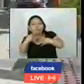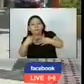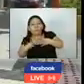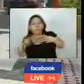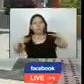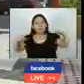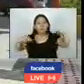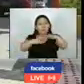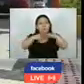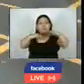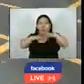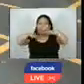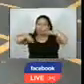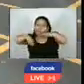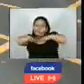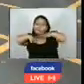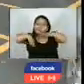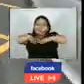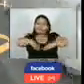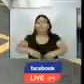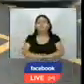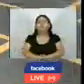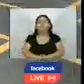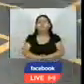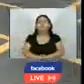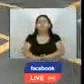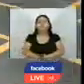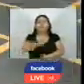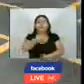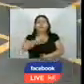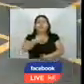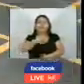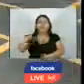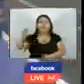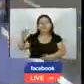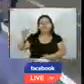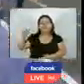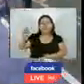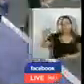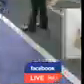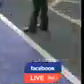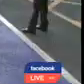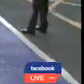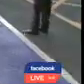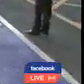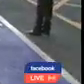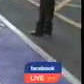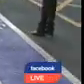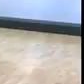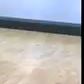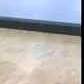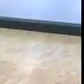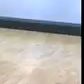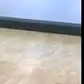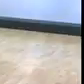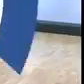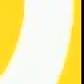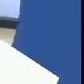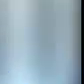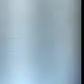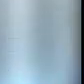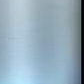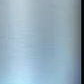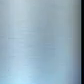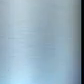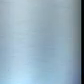intersecciones que presenten mayor demanda peatonal. Con imágenes de Carlos Klee, Este es un informe de Rocío Cruz. Y son las